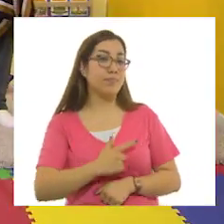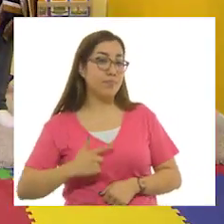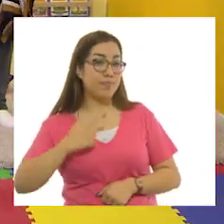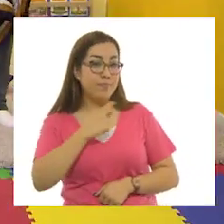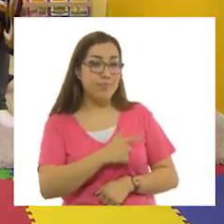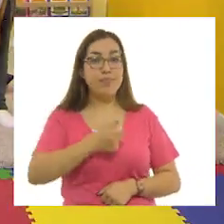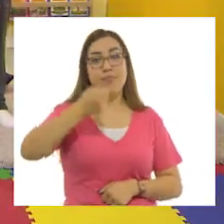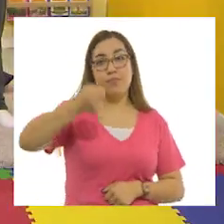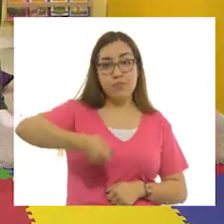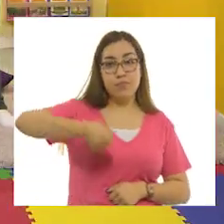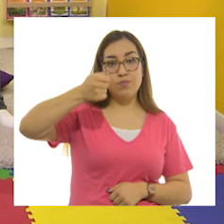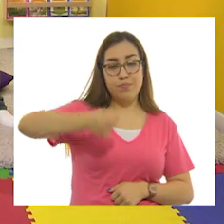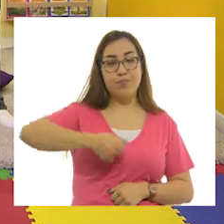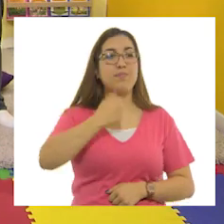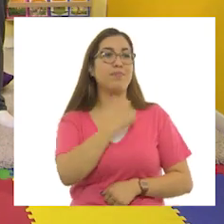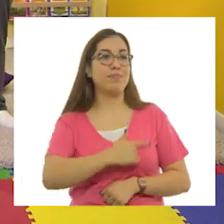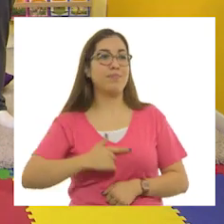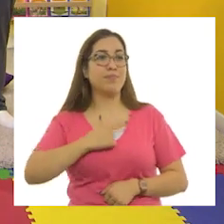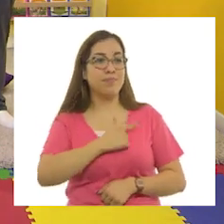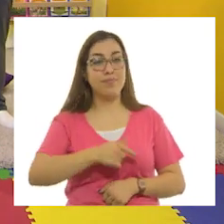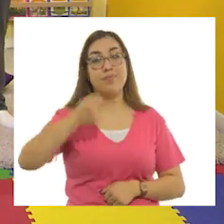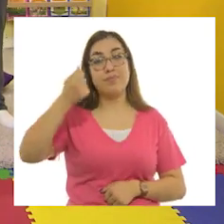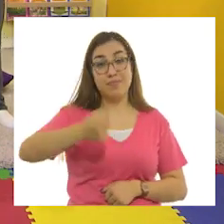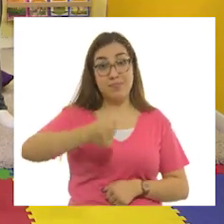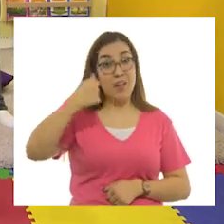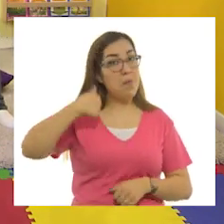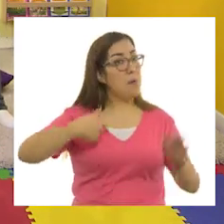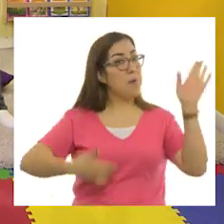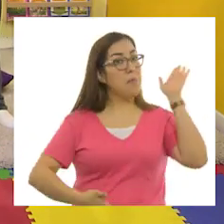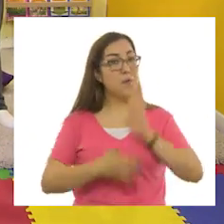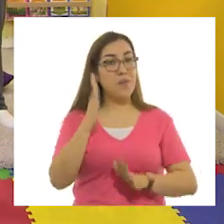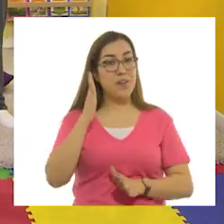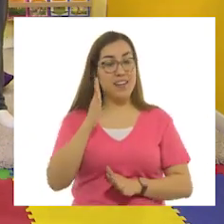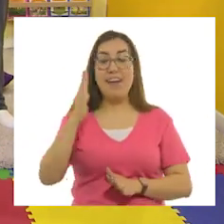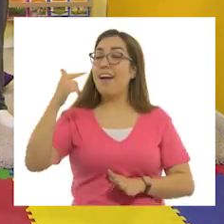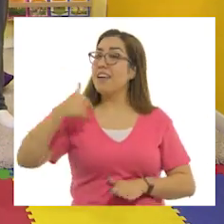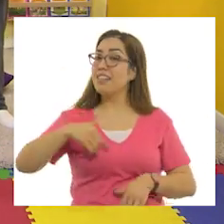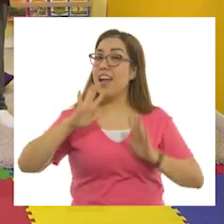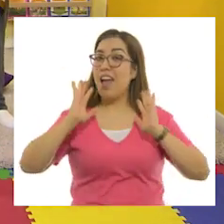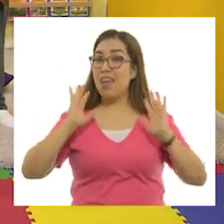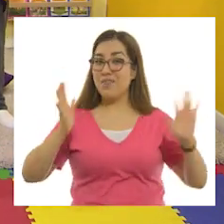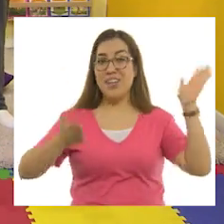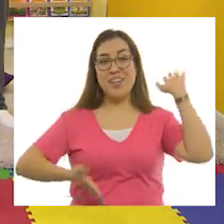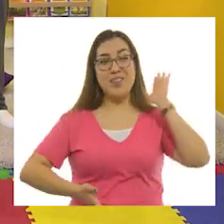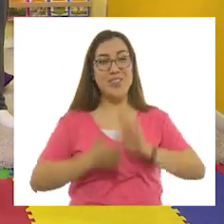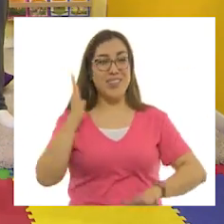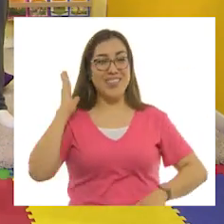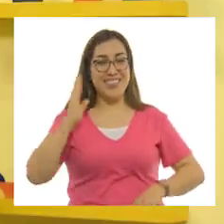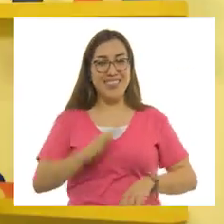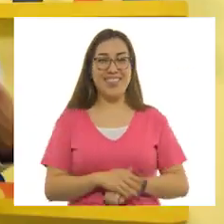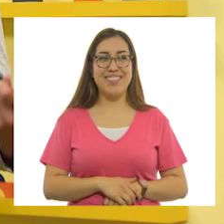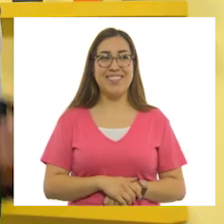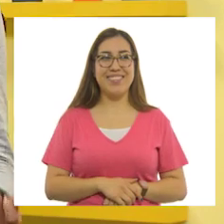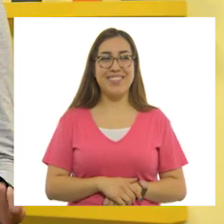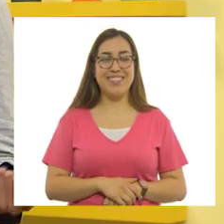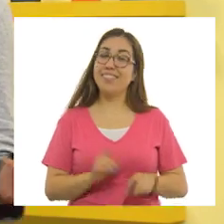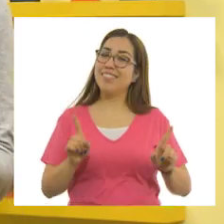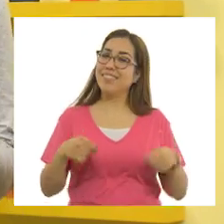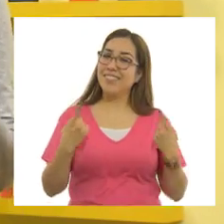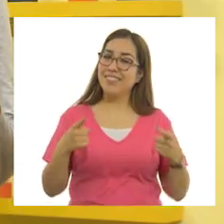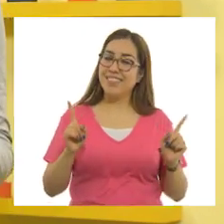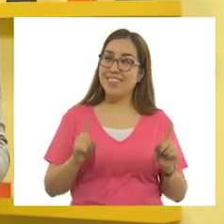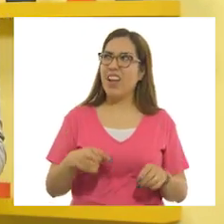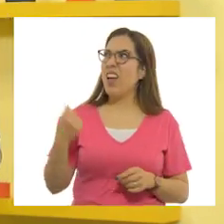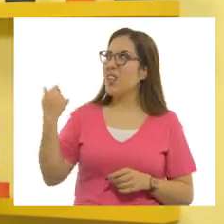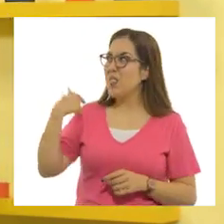saludarte gusto en saludarte ya me voy ya me voy y se me ocurre